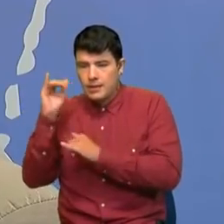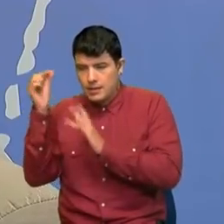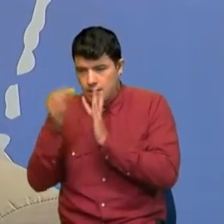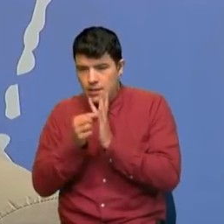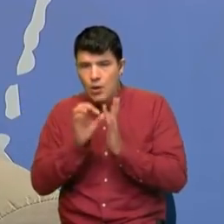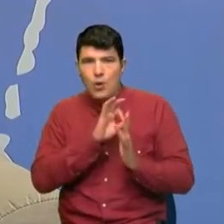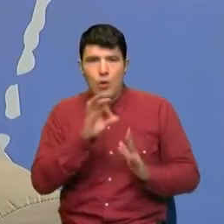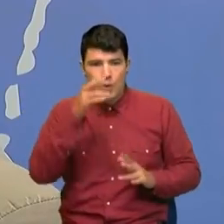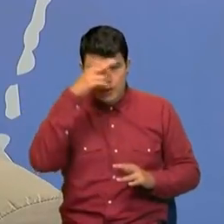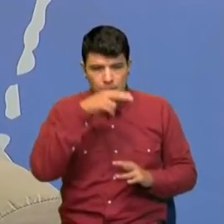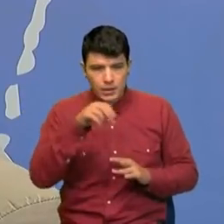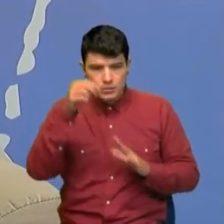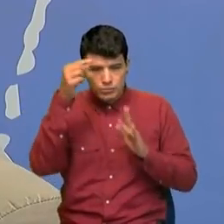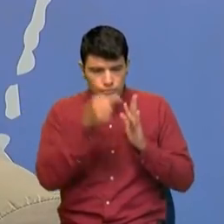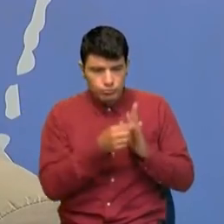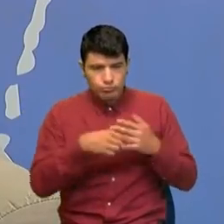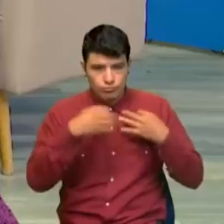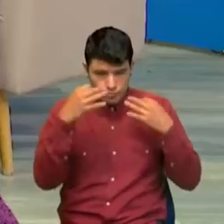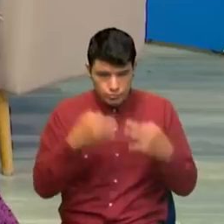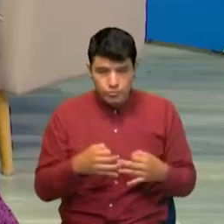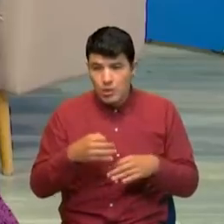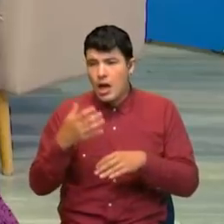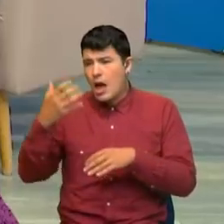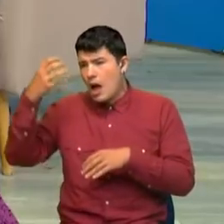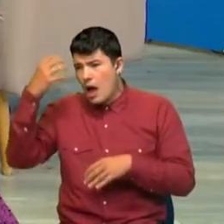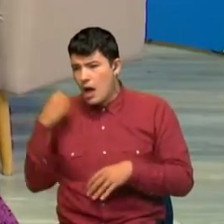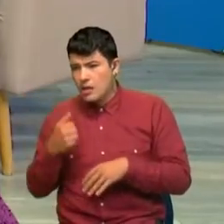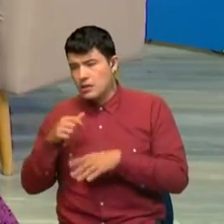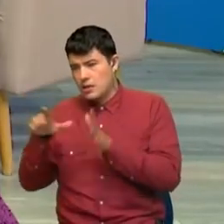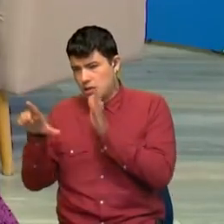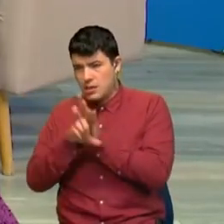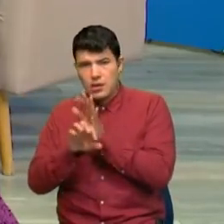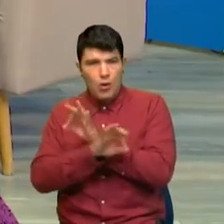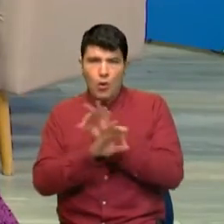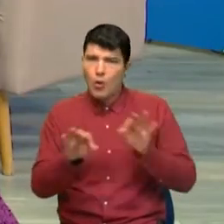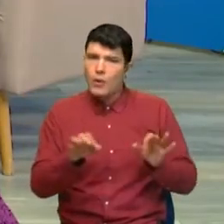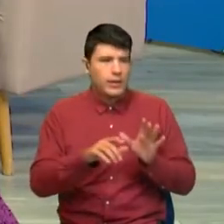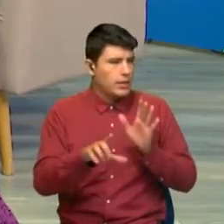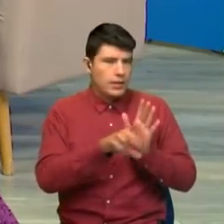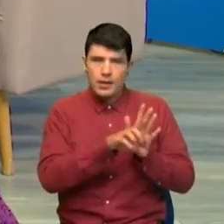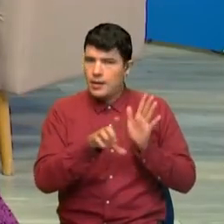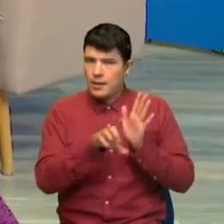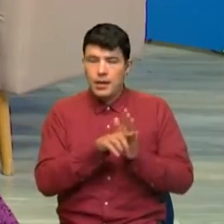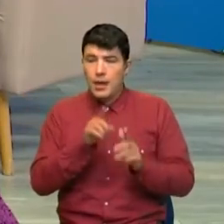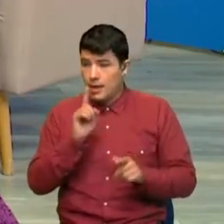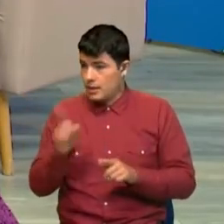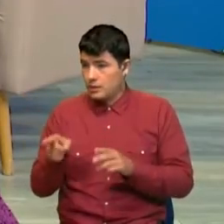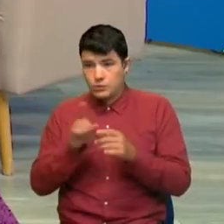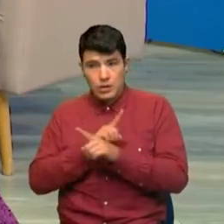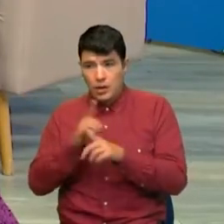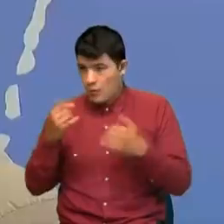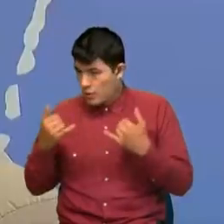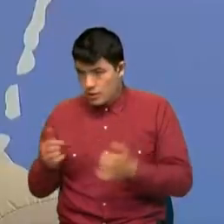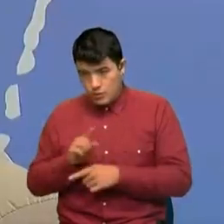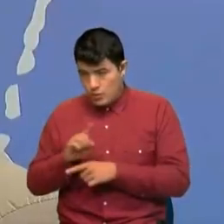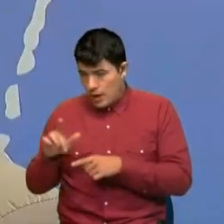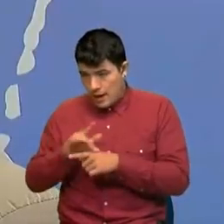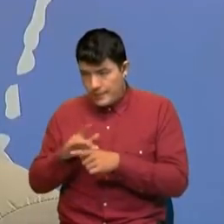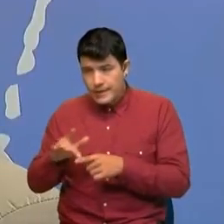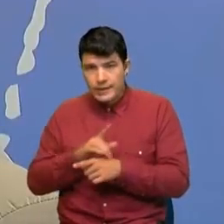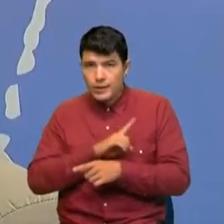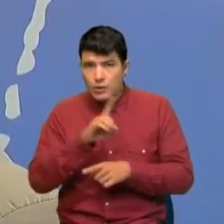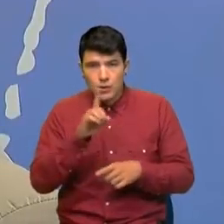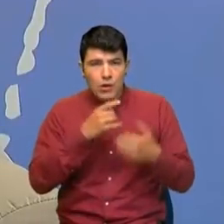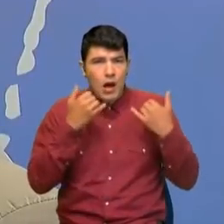hijos matrimoniales en este sentido. Que antiguamente se llamaban legítimos e ilegítimos. Eso ya no. Exacto, sí, el derecho